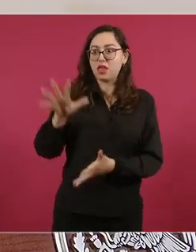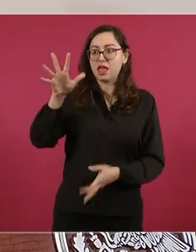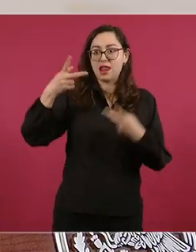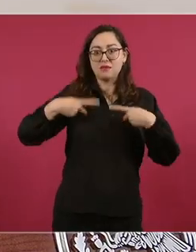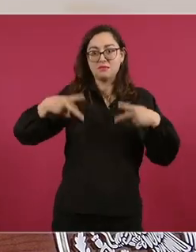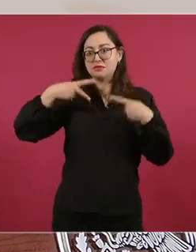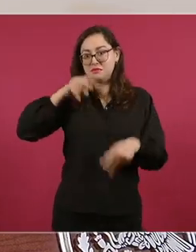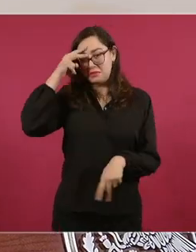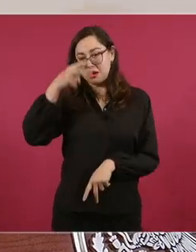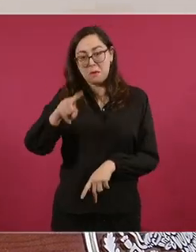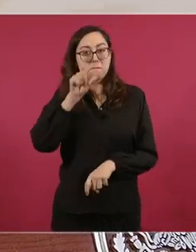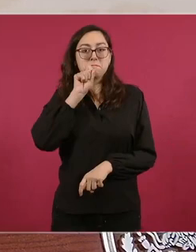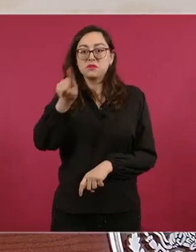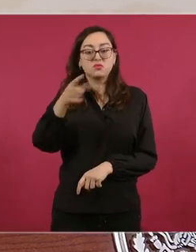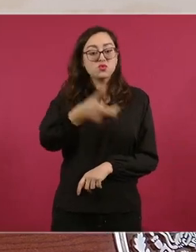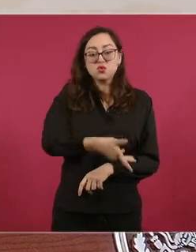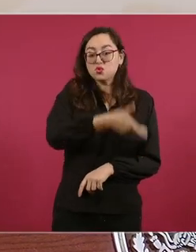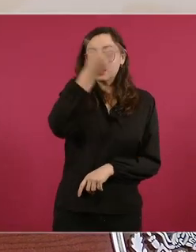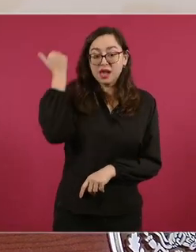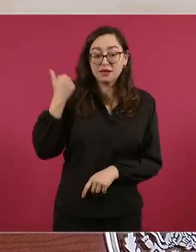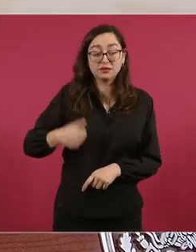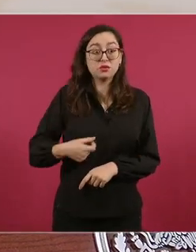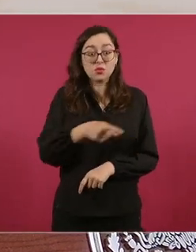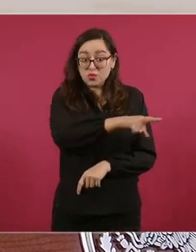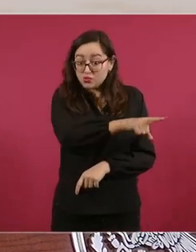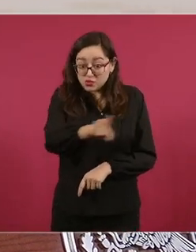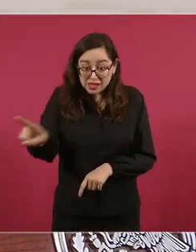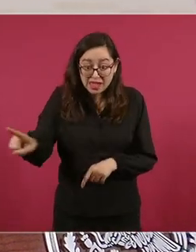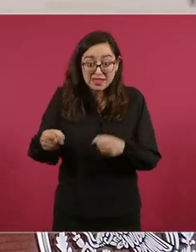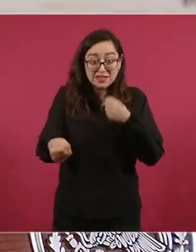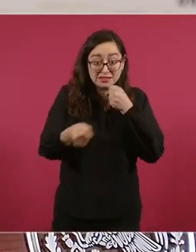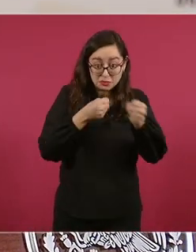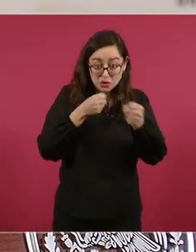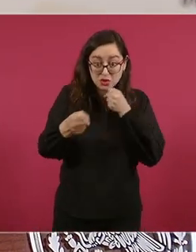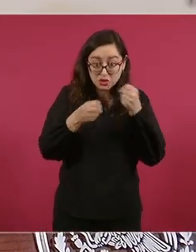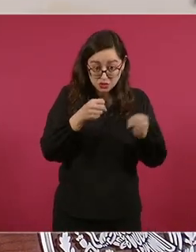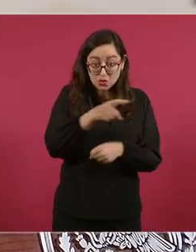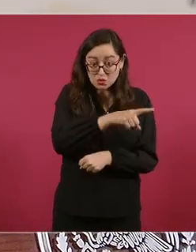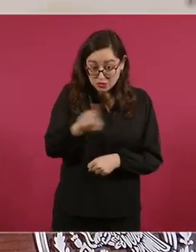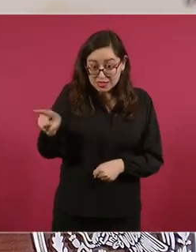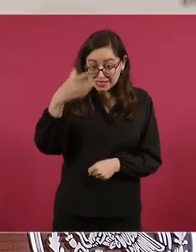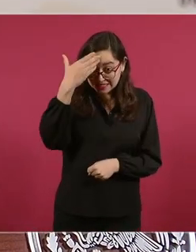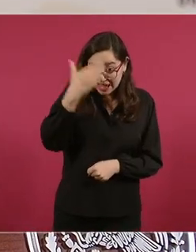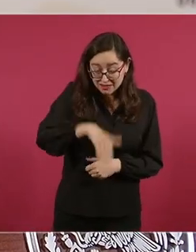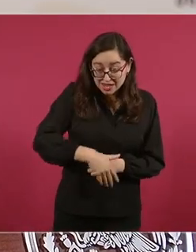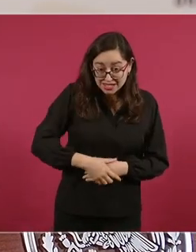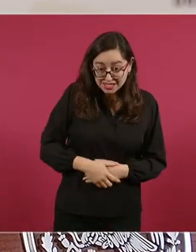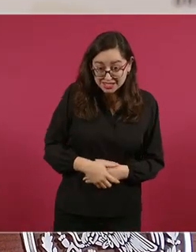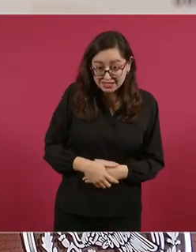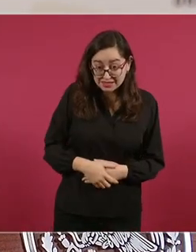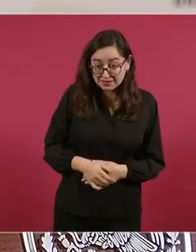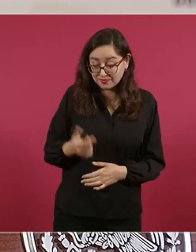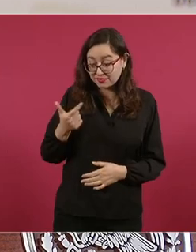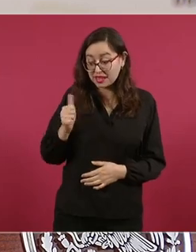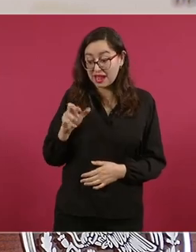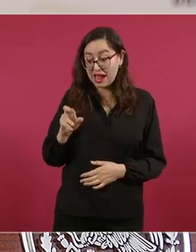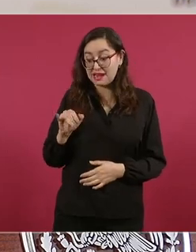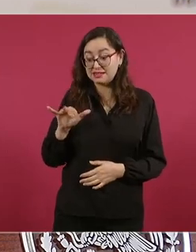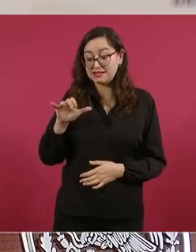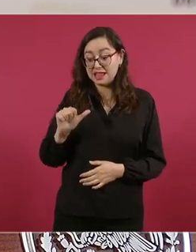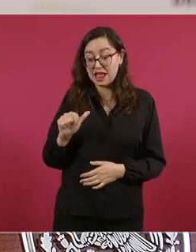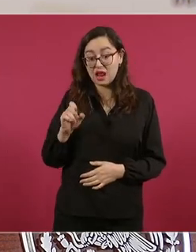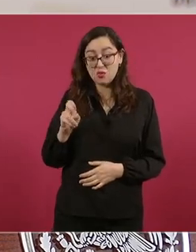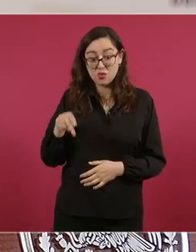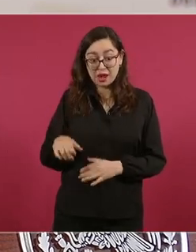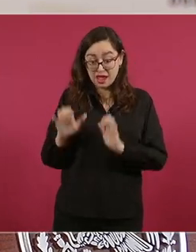¿quién sabía de ustedes, que levanten la mano, que García Luna había